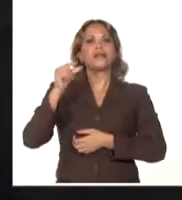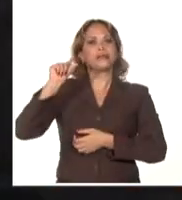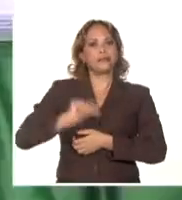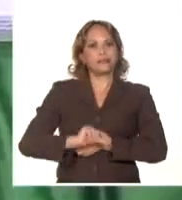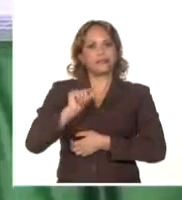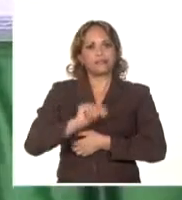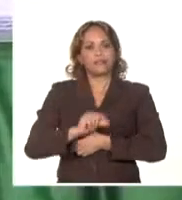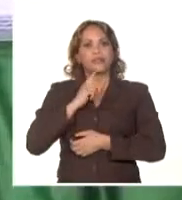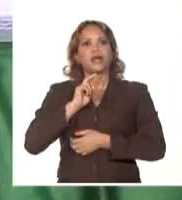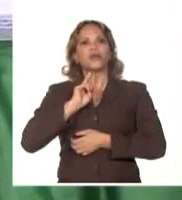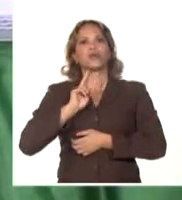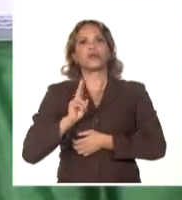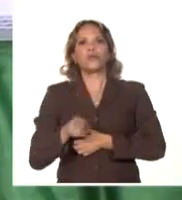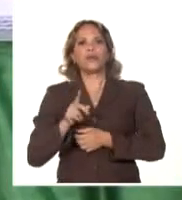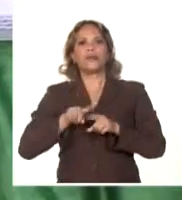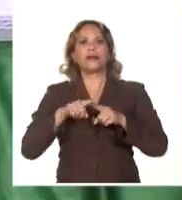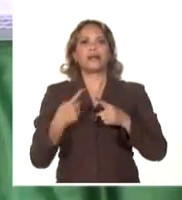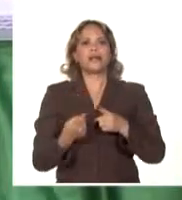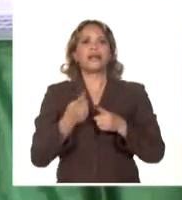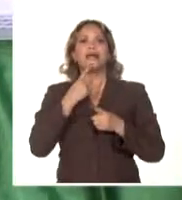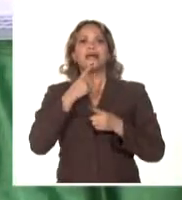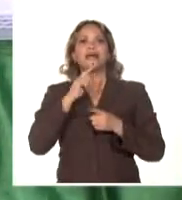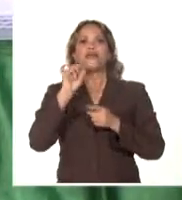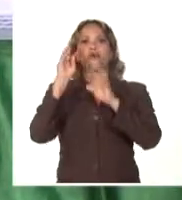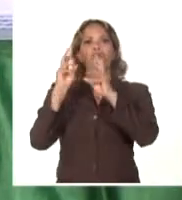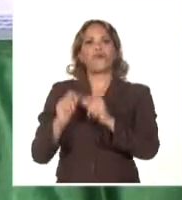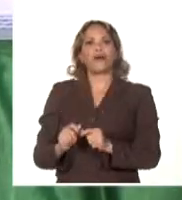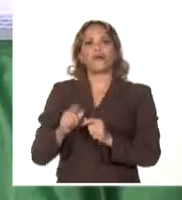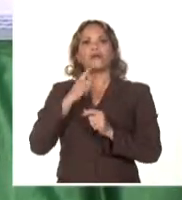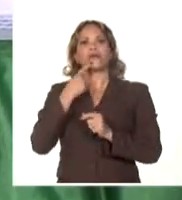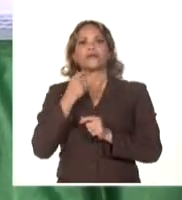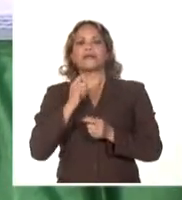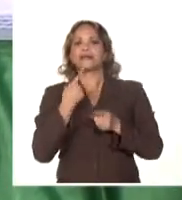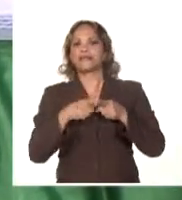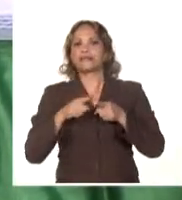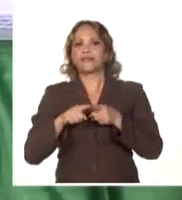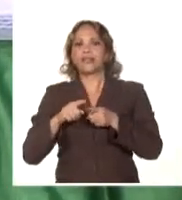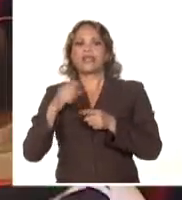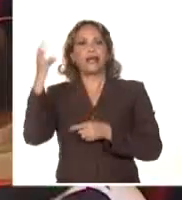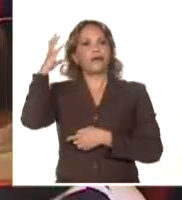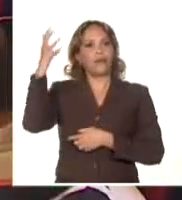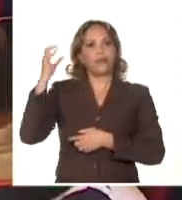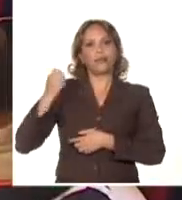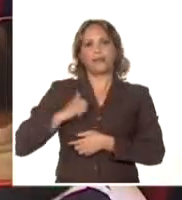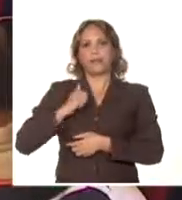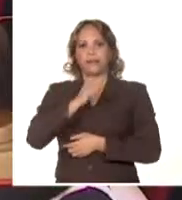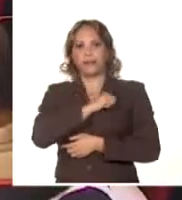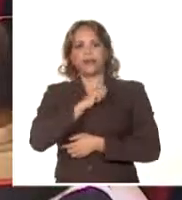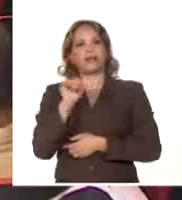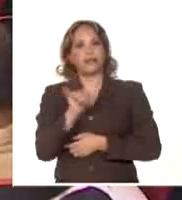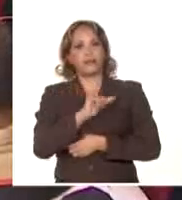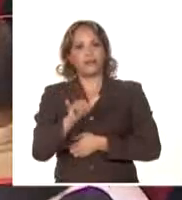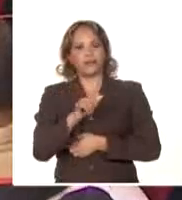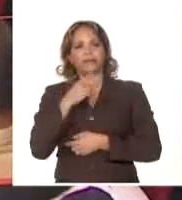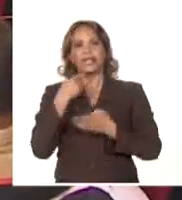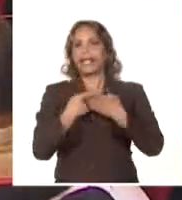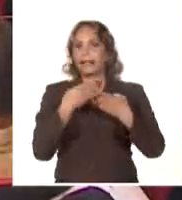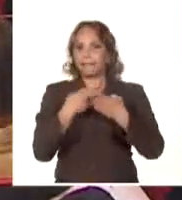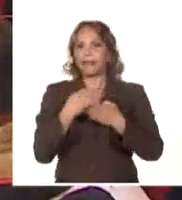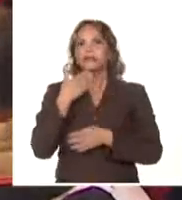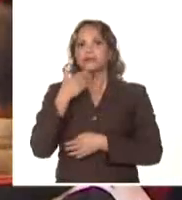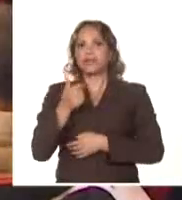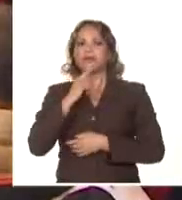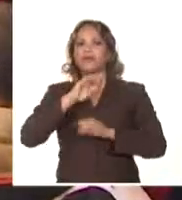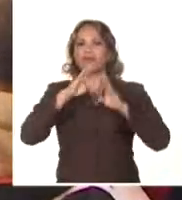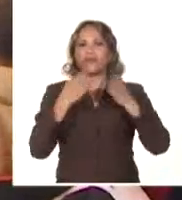autonomía municipal para equiparar los valores de ofertas, tanto estatales como privadas, la empresa socialista puede ser eficiente, fueron otros tópicos